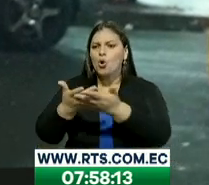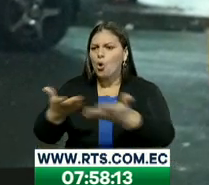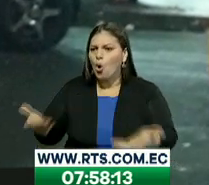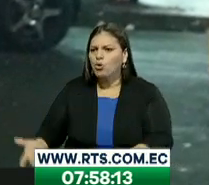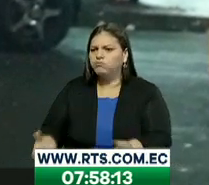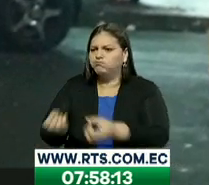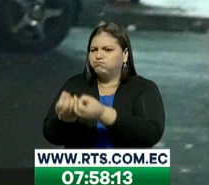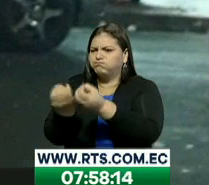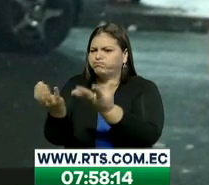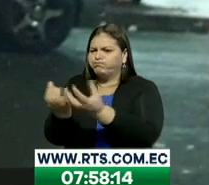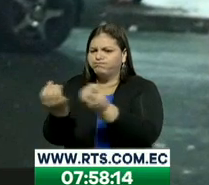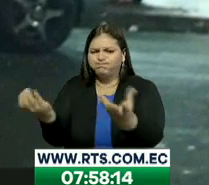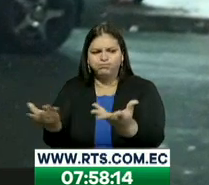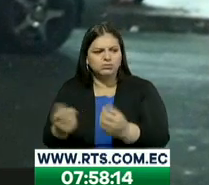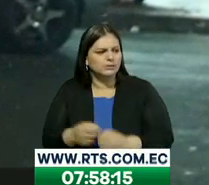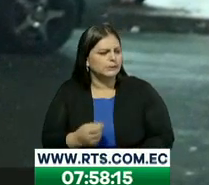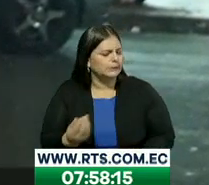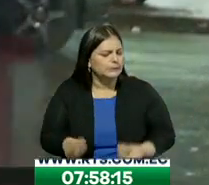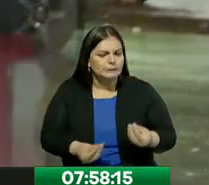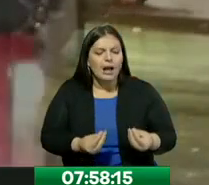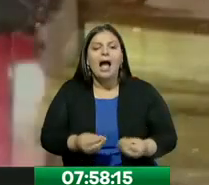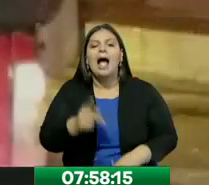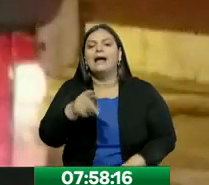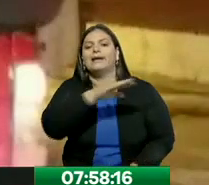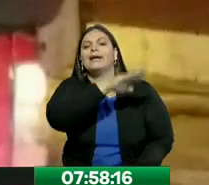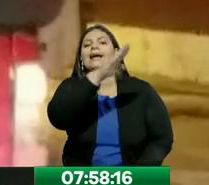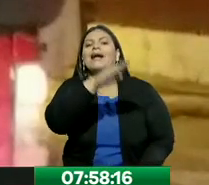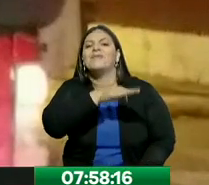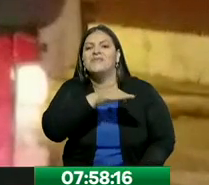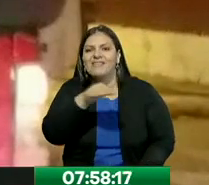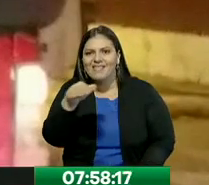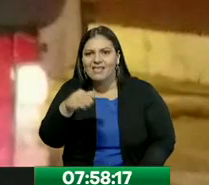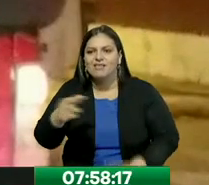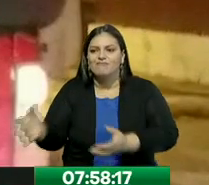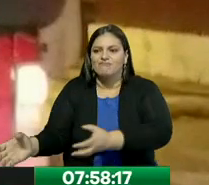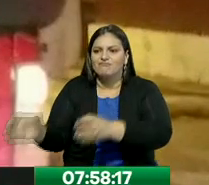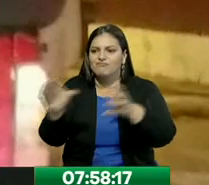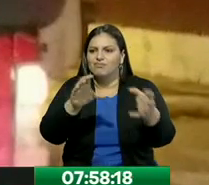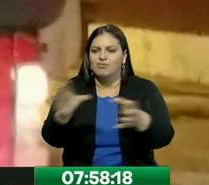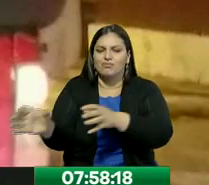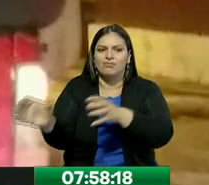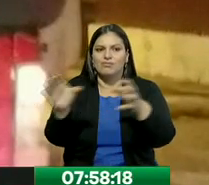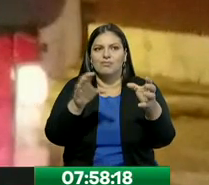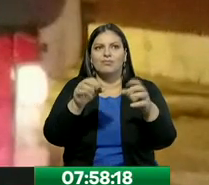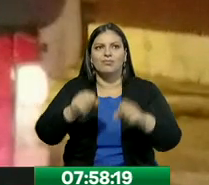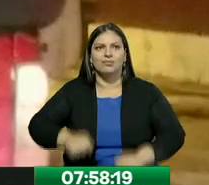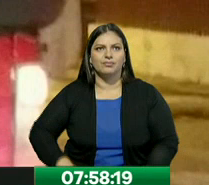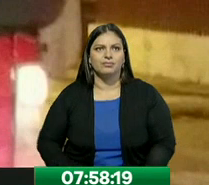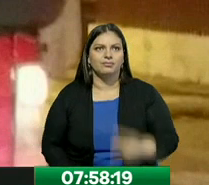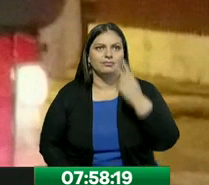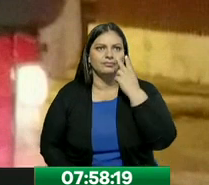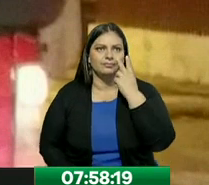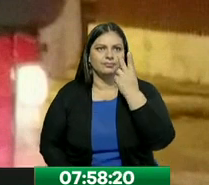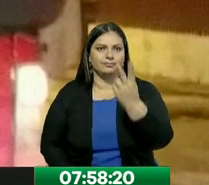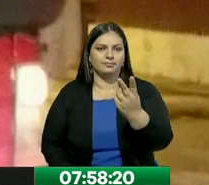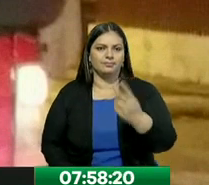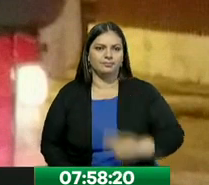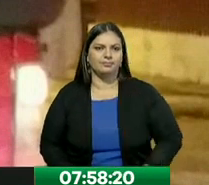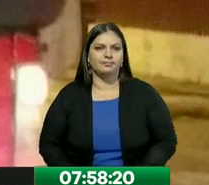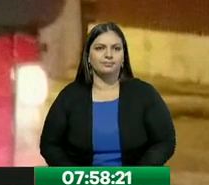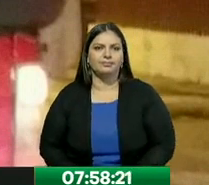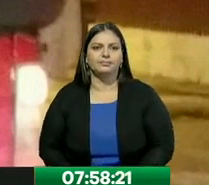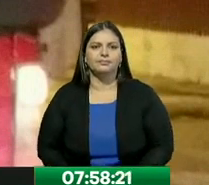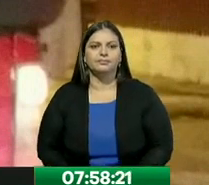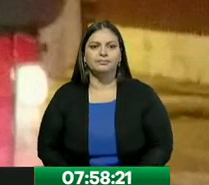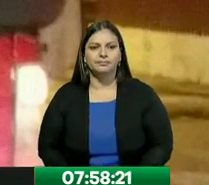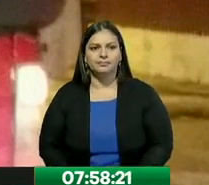para poder llevar esa mercadería. ¿No? Ahí están los muchachos, bien, pone una parrilla. ¡Epa! ¡Viva la fiesta! Mire usted, ahí está.